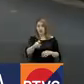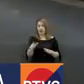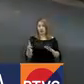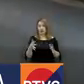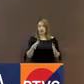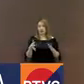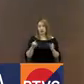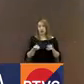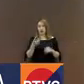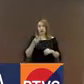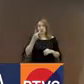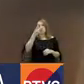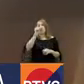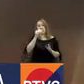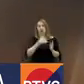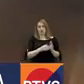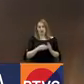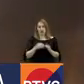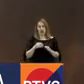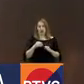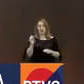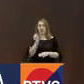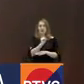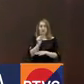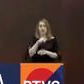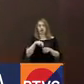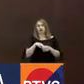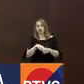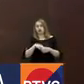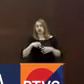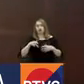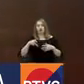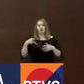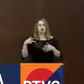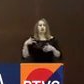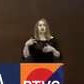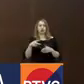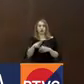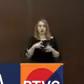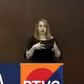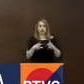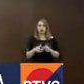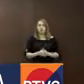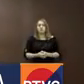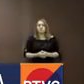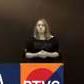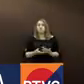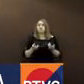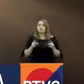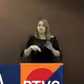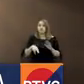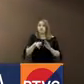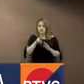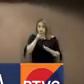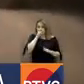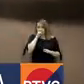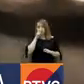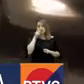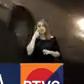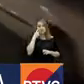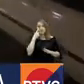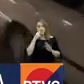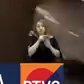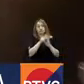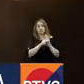de 20.000 vehículos entre foráneos de salida y entrada asimismo hay restricción tenga en cuenta hay restricción